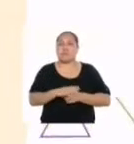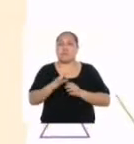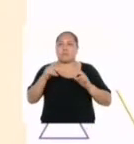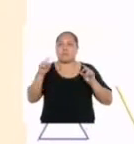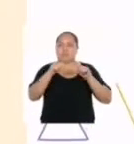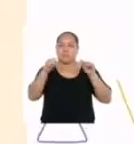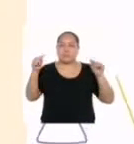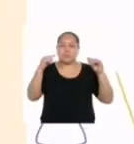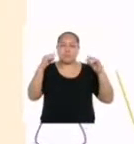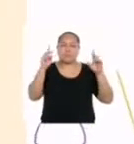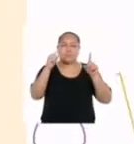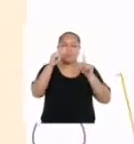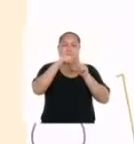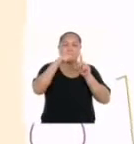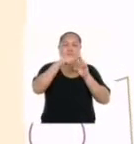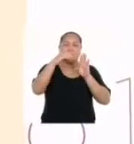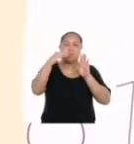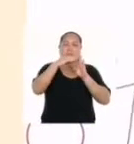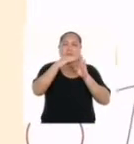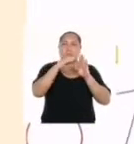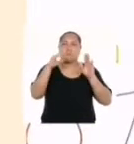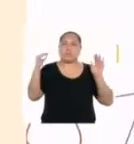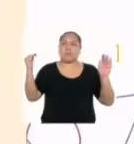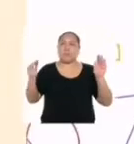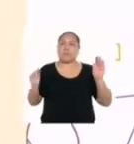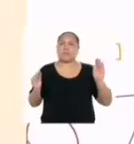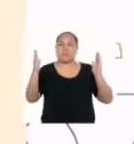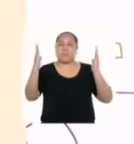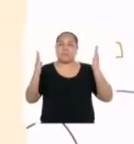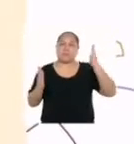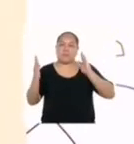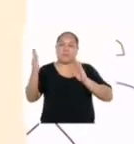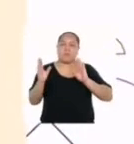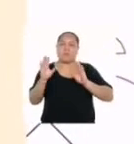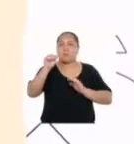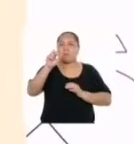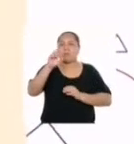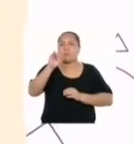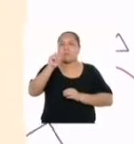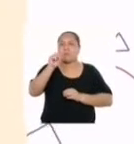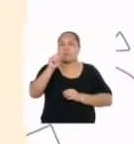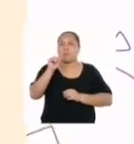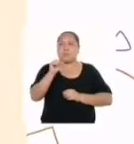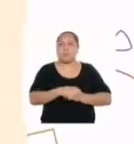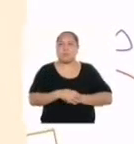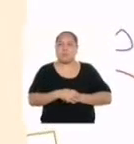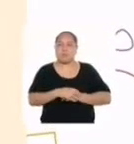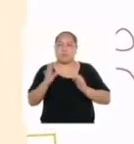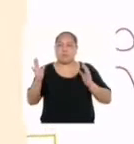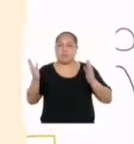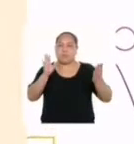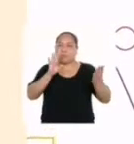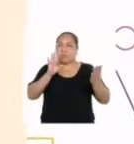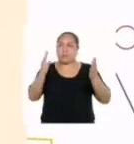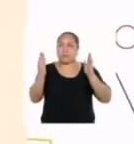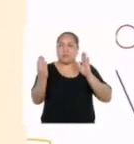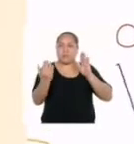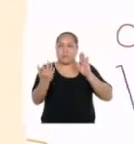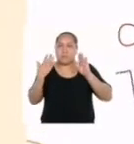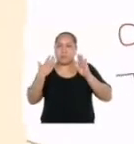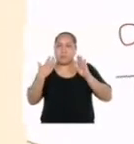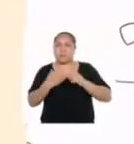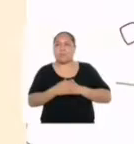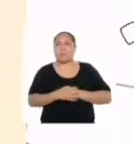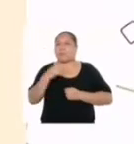o los segmentos donde se encuentran dos caras del prisma. Ahora, ¿por qué no analizas la parte externa del